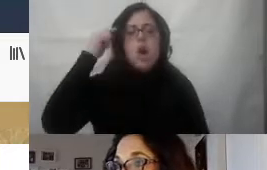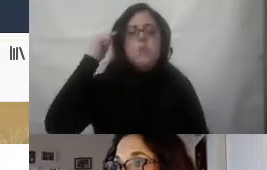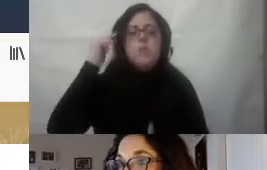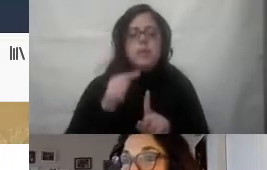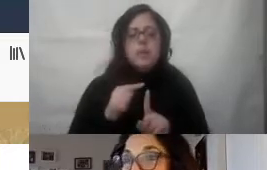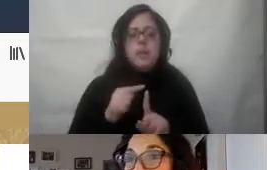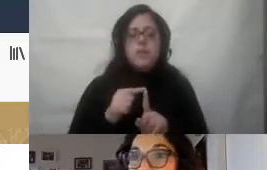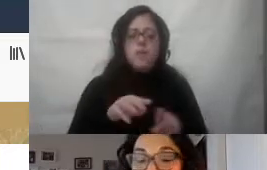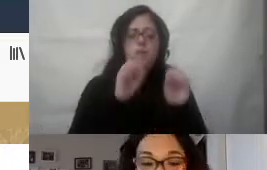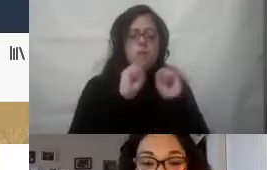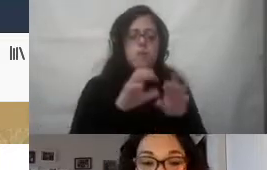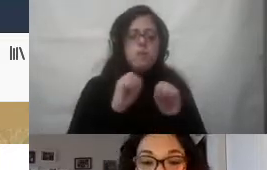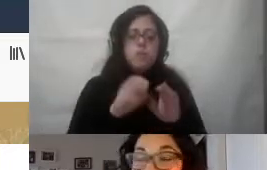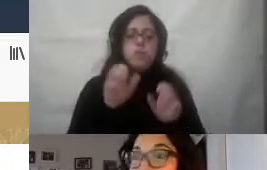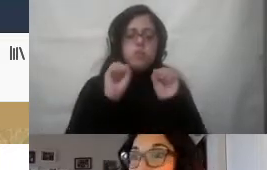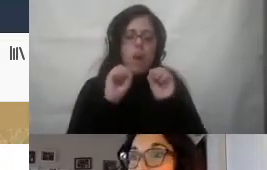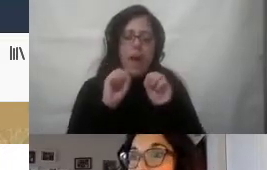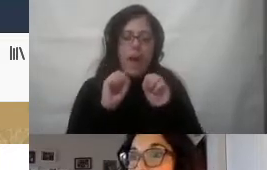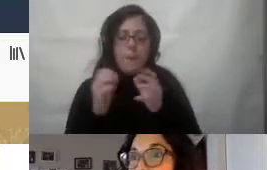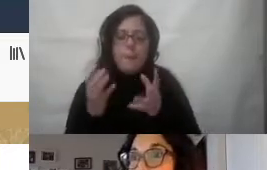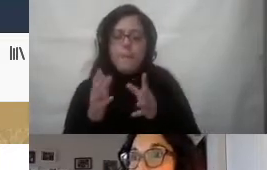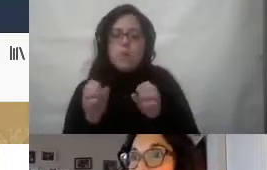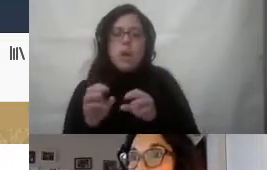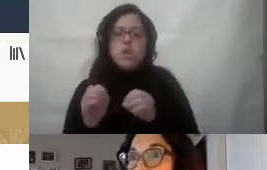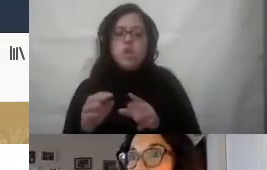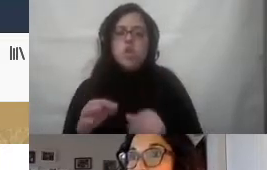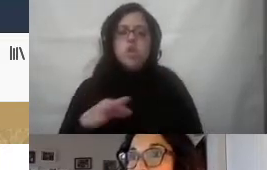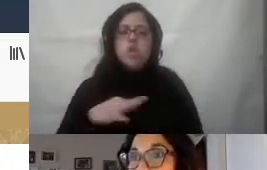Ciudadana. Ese libro,